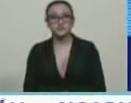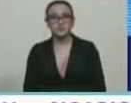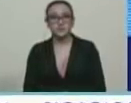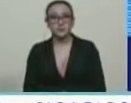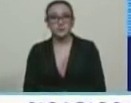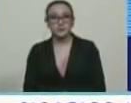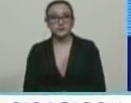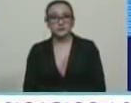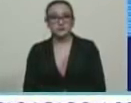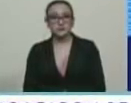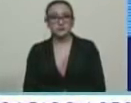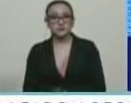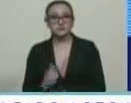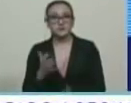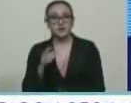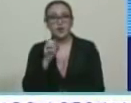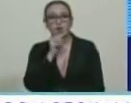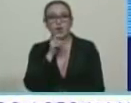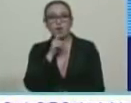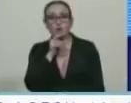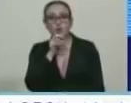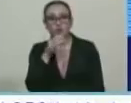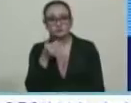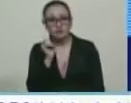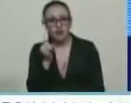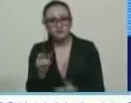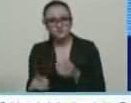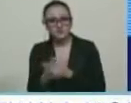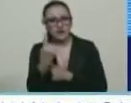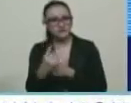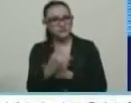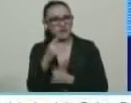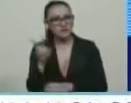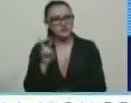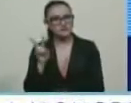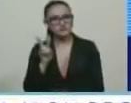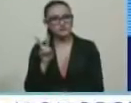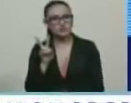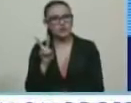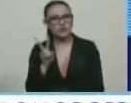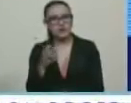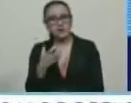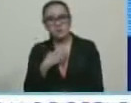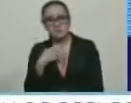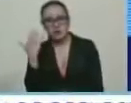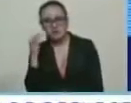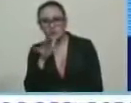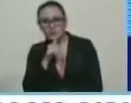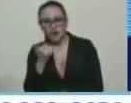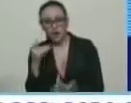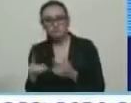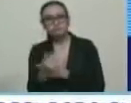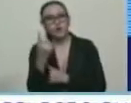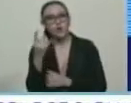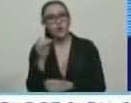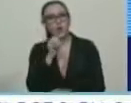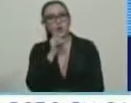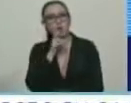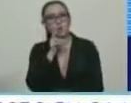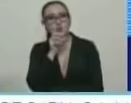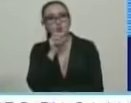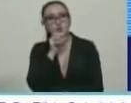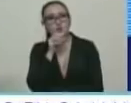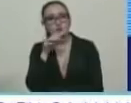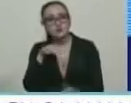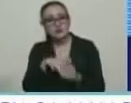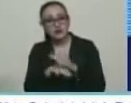Está apareciendo oro en casi todos los lugares del país, lugares insospechados, porque la gran veta de oro se encuentra